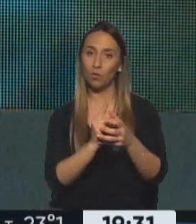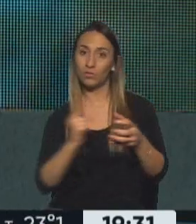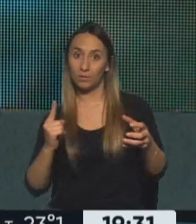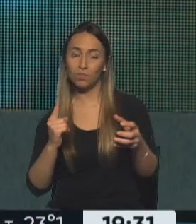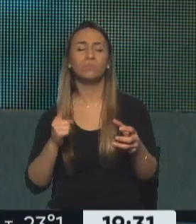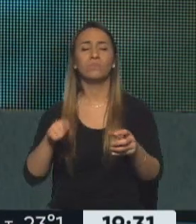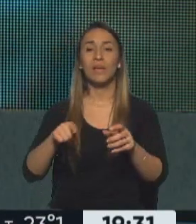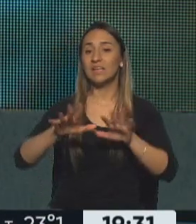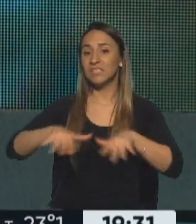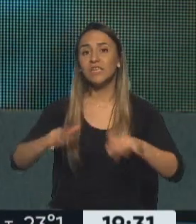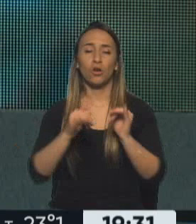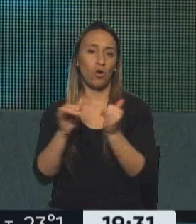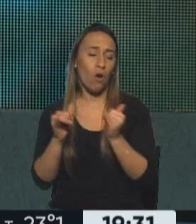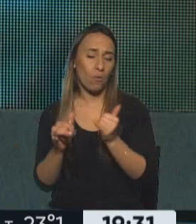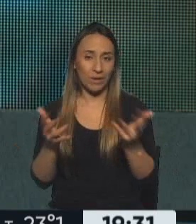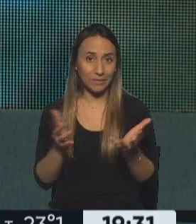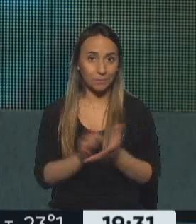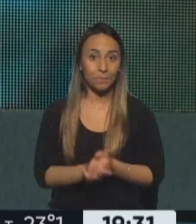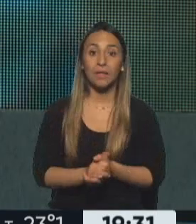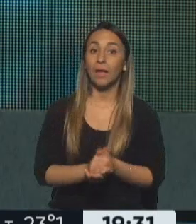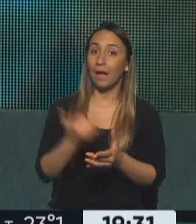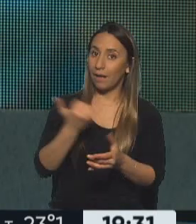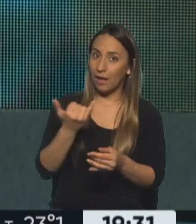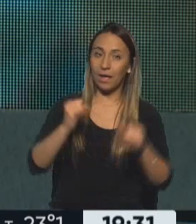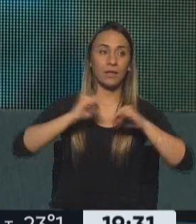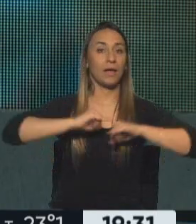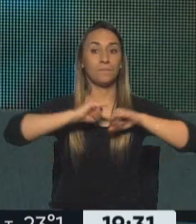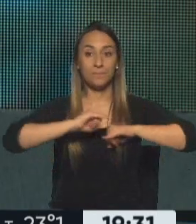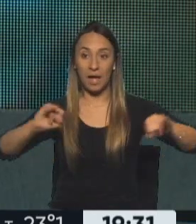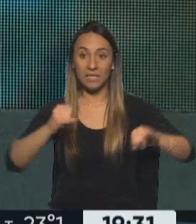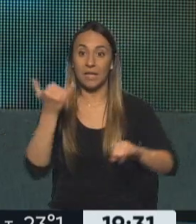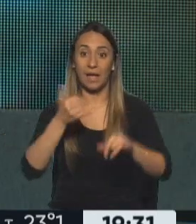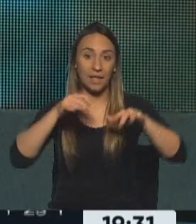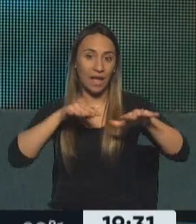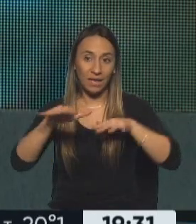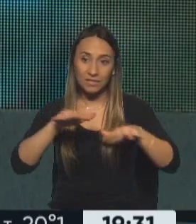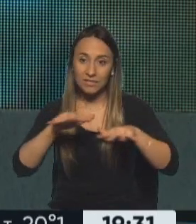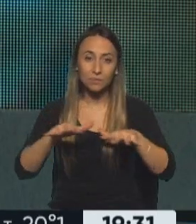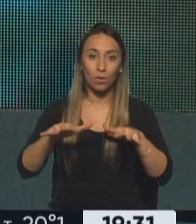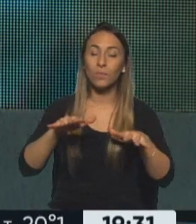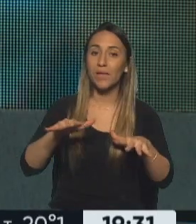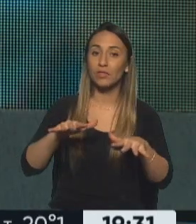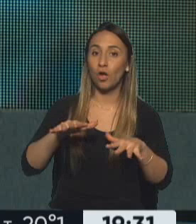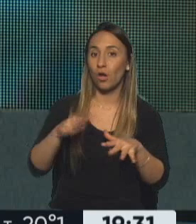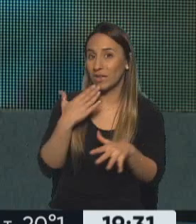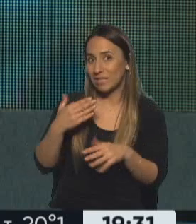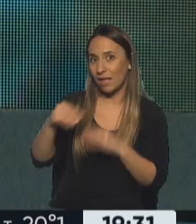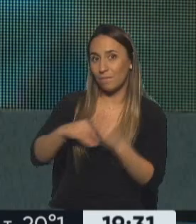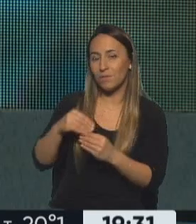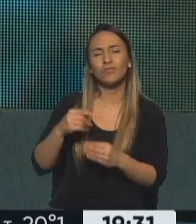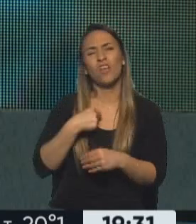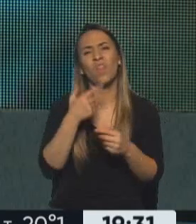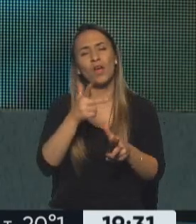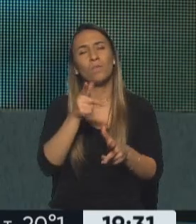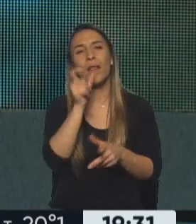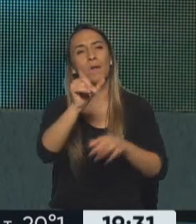adolescentes. Y precisamente en esa materia hay una campaña, hay una acción que vienen llevando adelante familiares. Cuando hablo de campañas, ahora vamos a